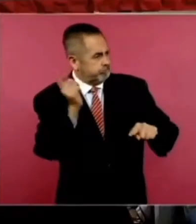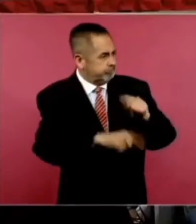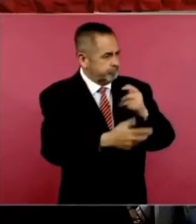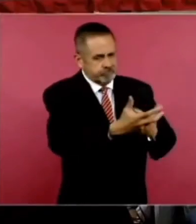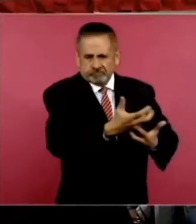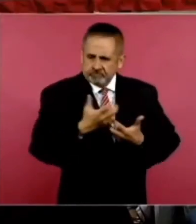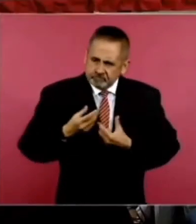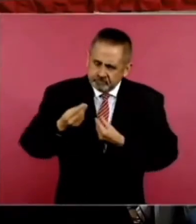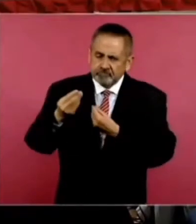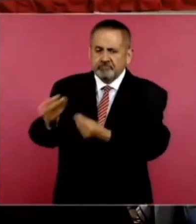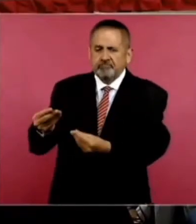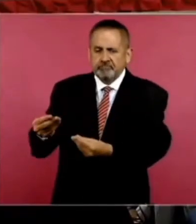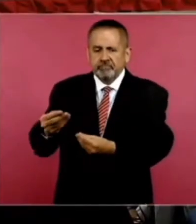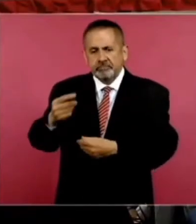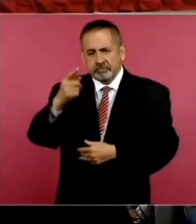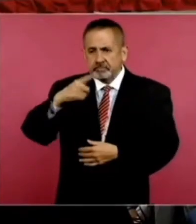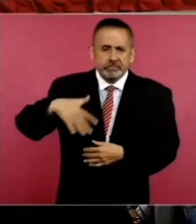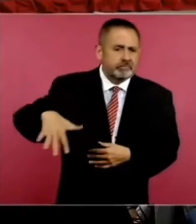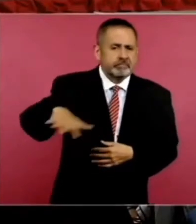Pueblo de México,